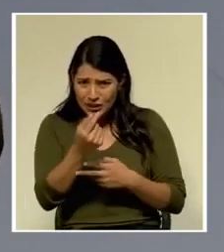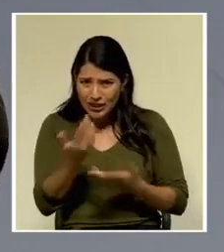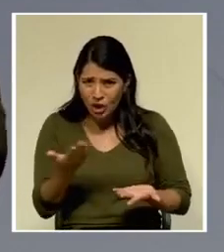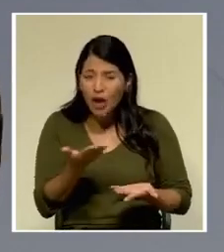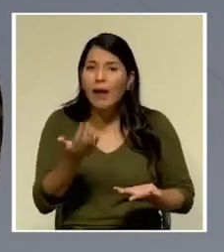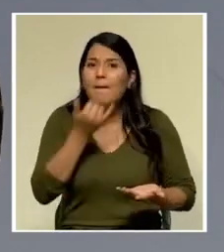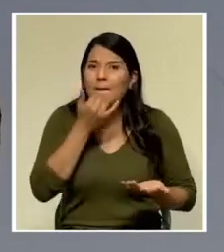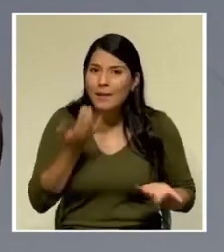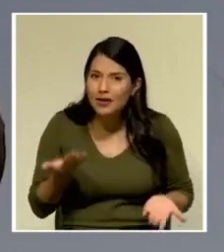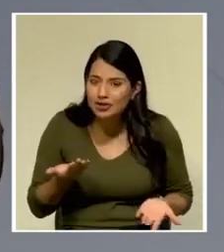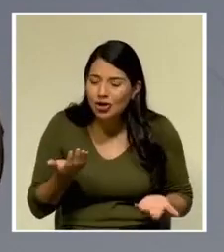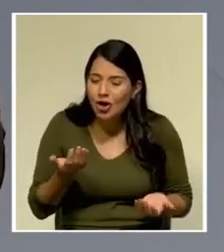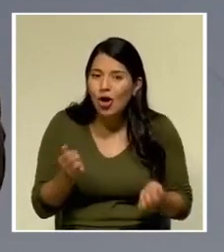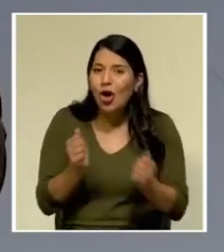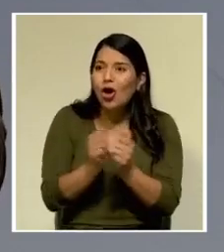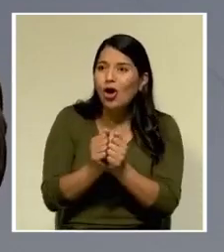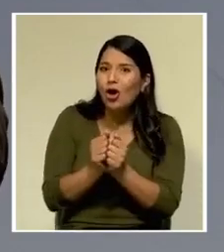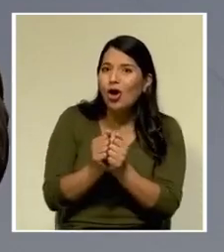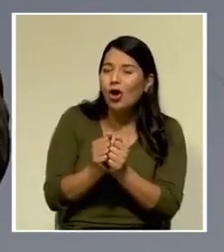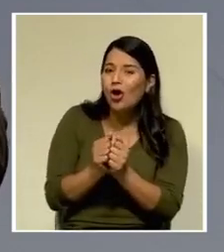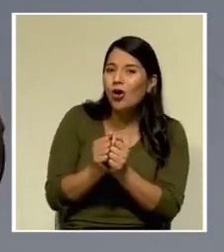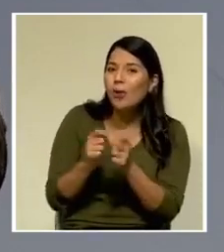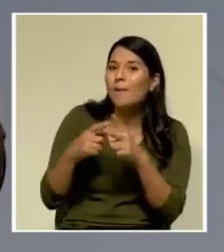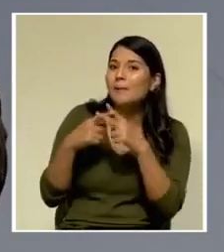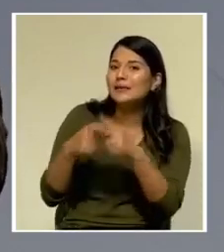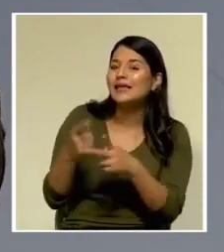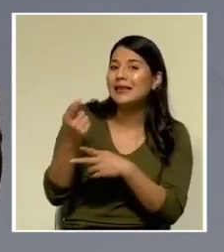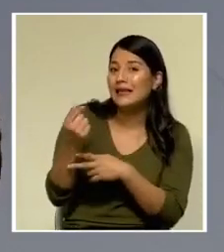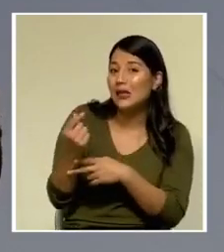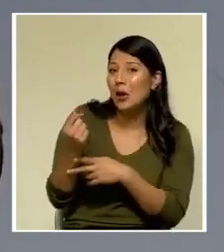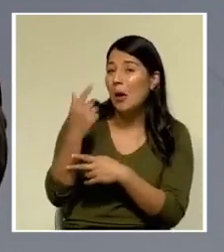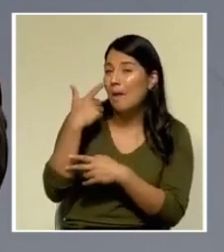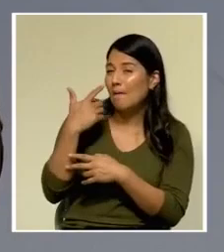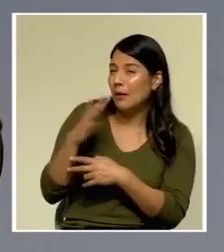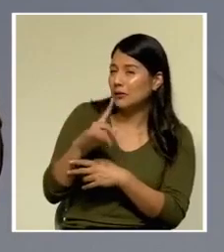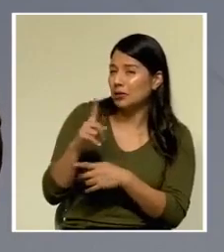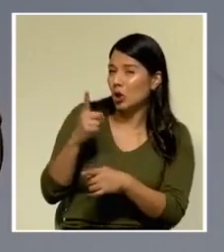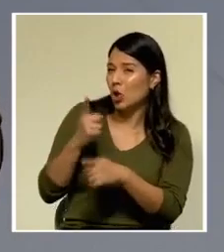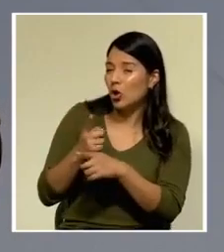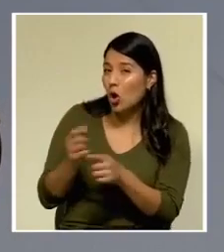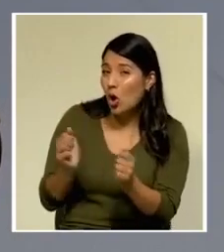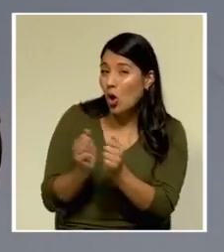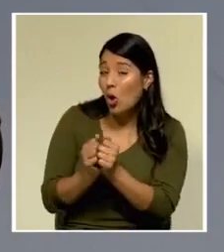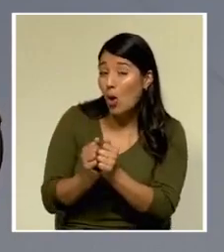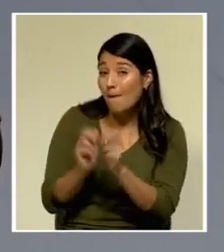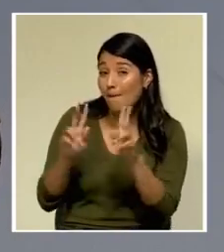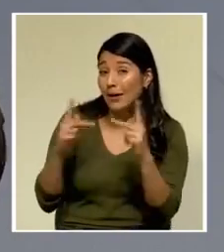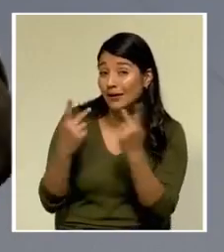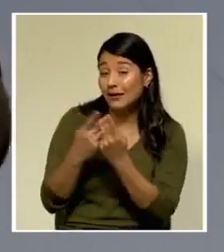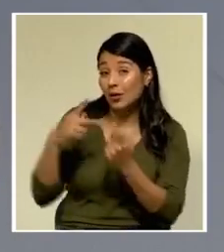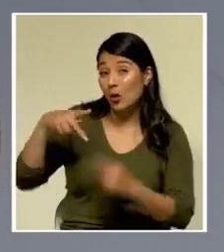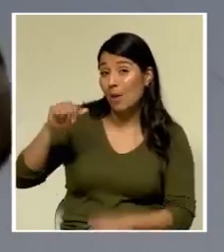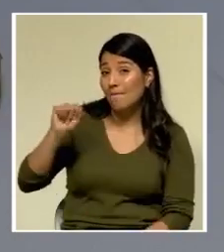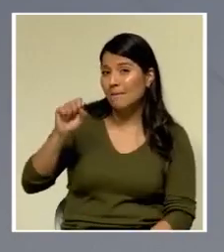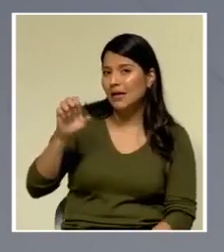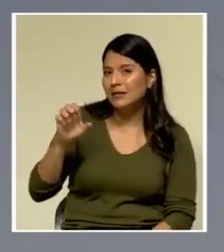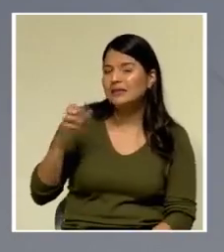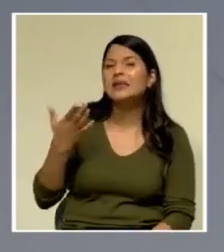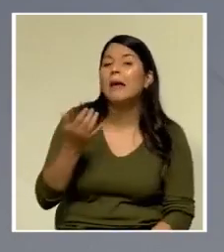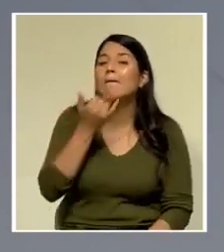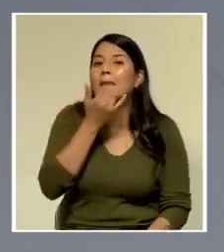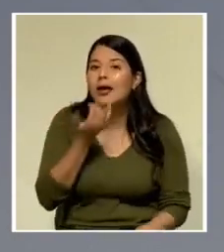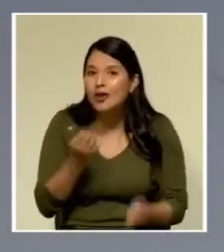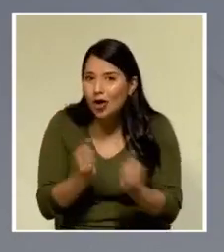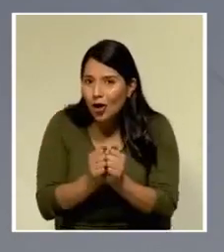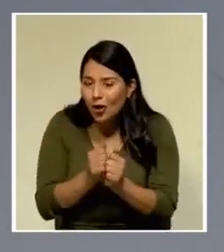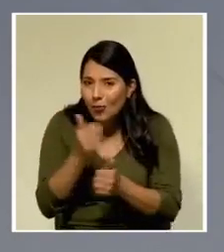pasó con el financiamiento, pareciera irregular, que se dio en algún momento con el PASE? ¿Qué pasó con el